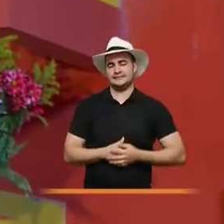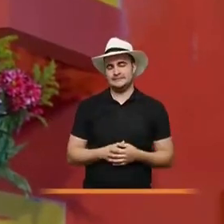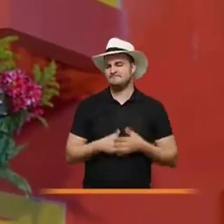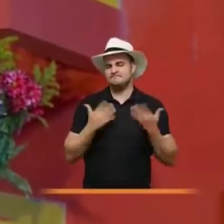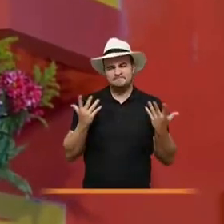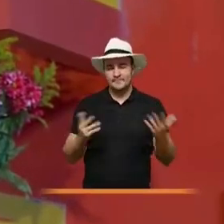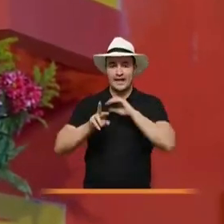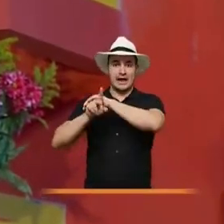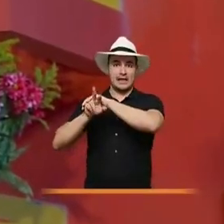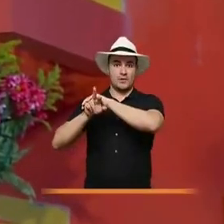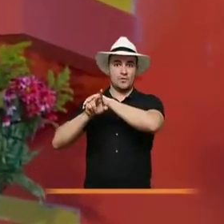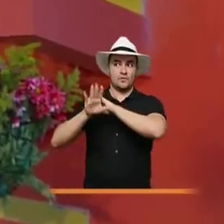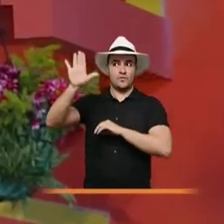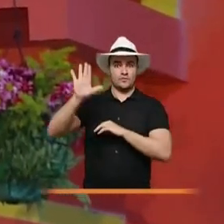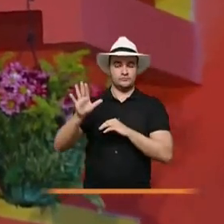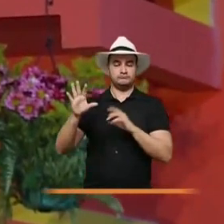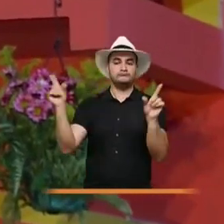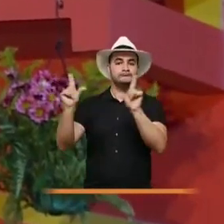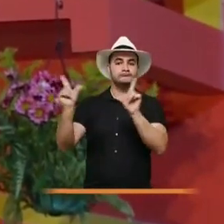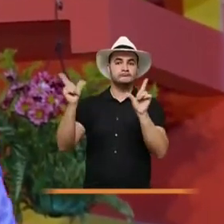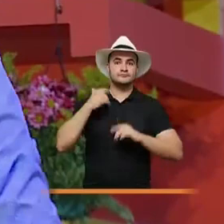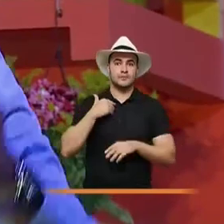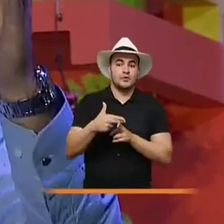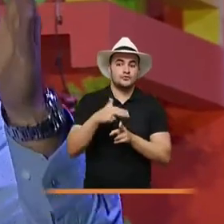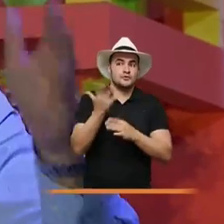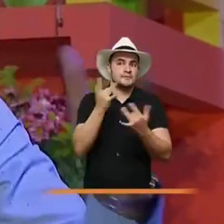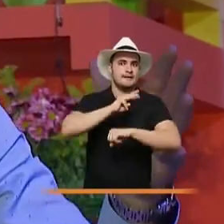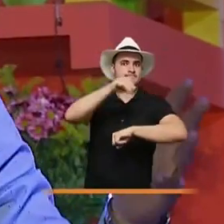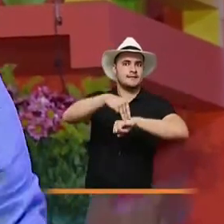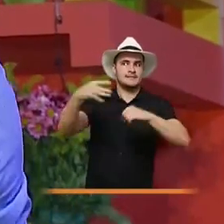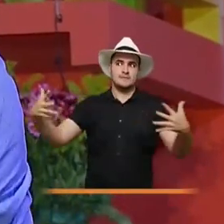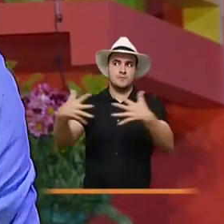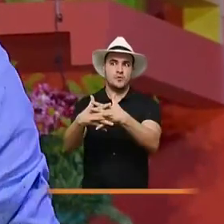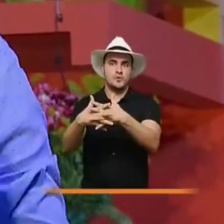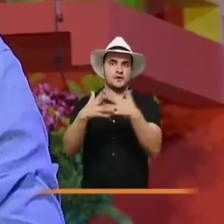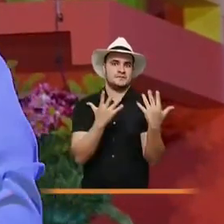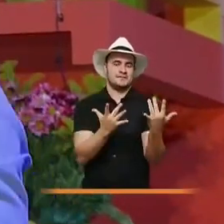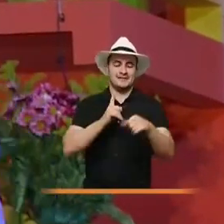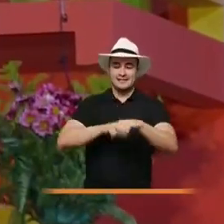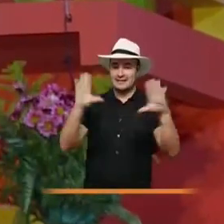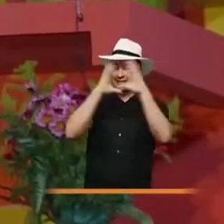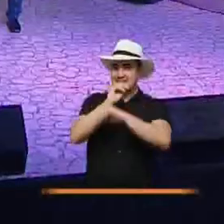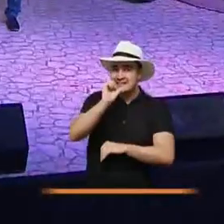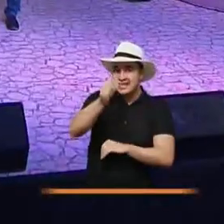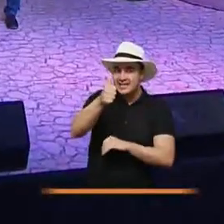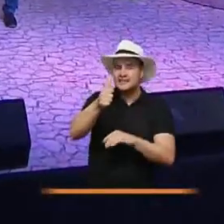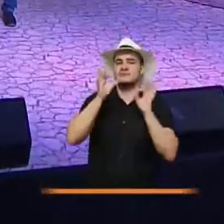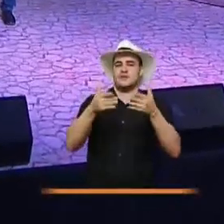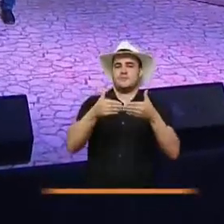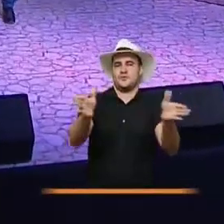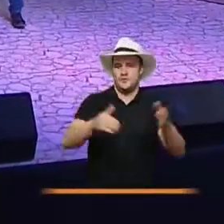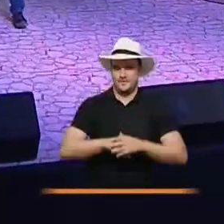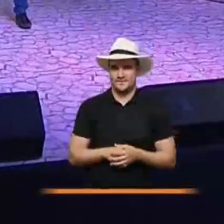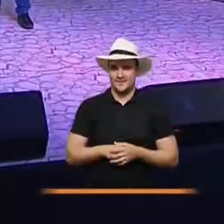que estará enlazando en directo con telemedellín a partir de las 10 de la noche es decir cuando no sean